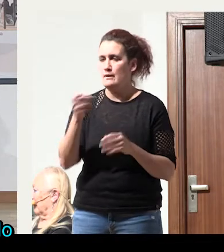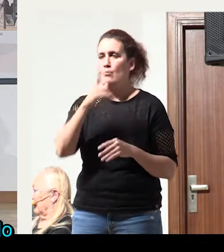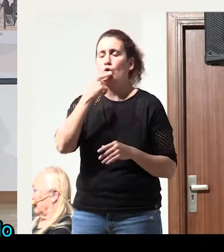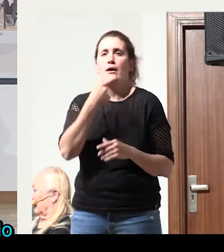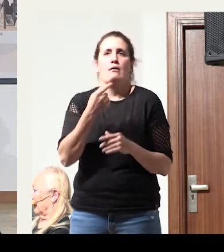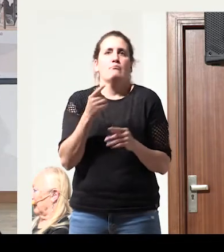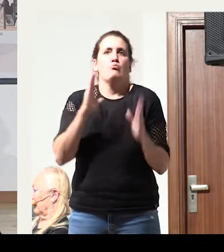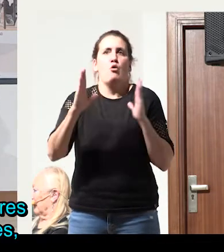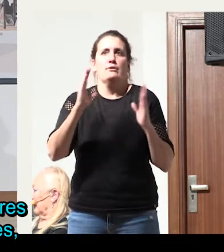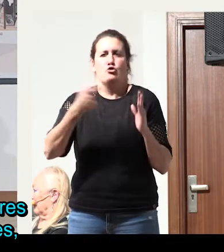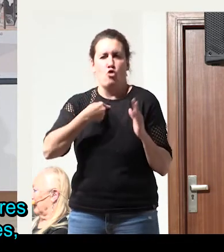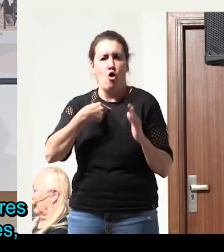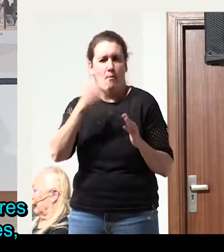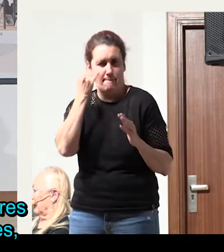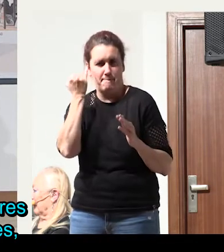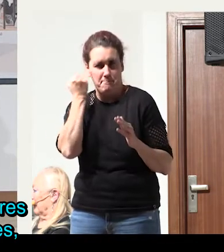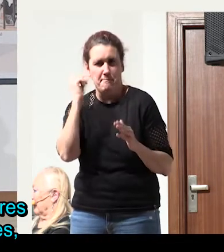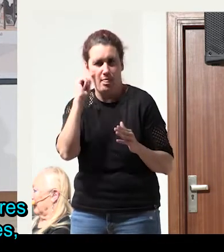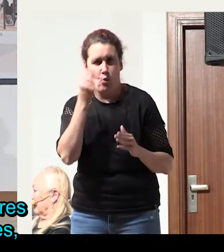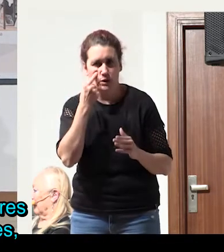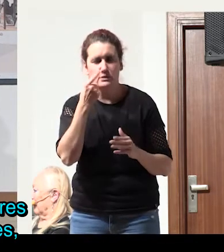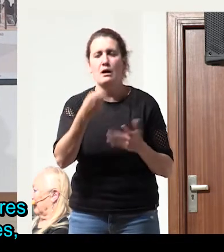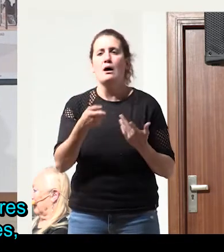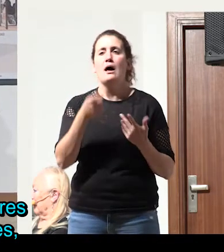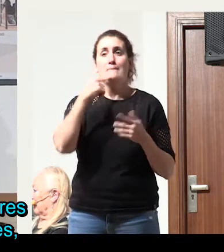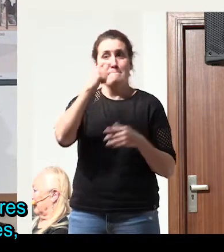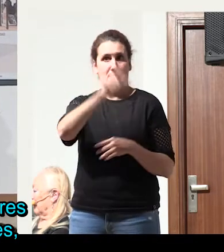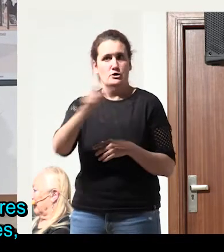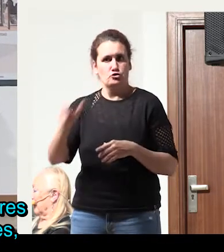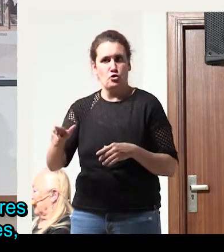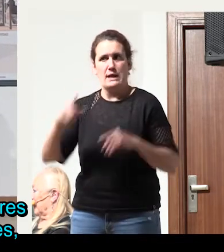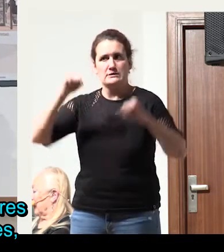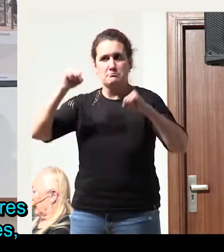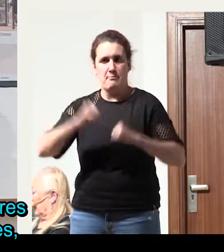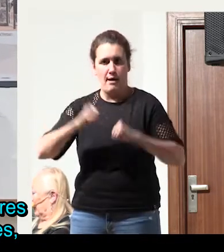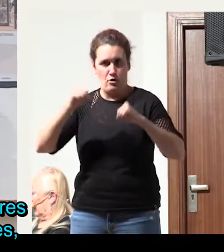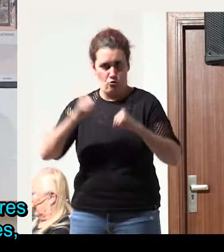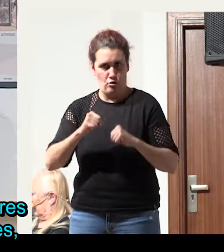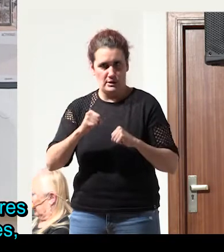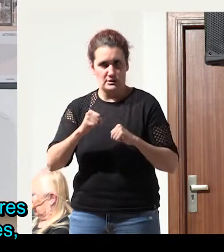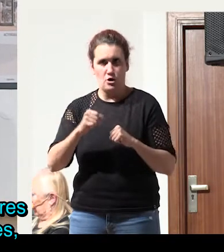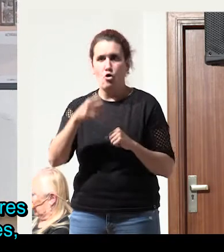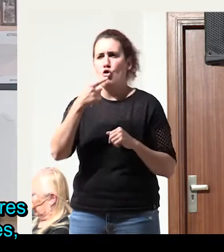observado que ha habido personas mayores con